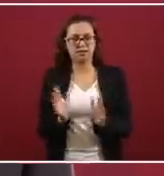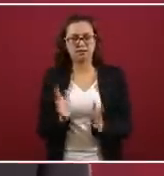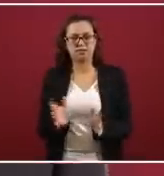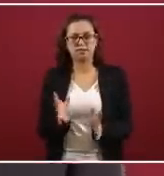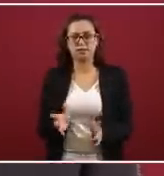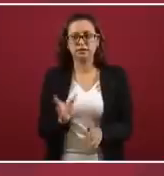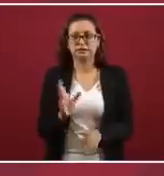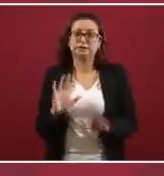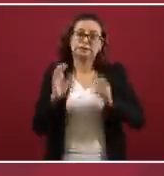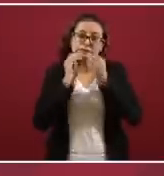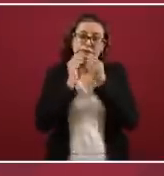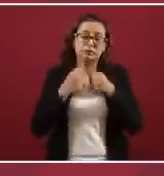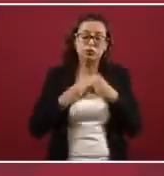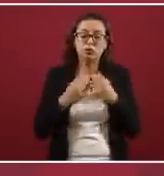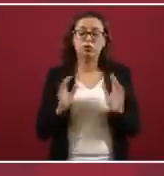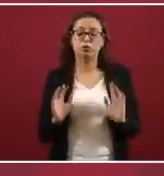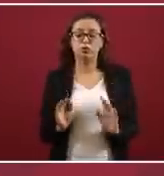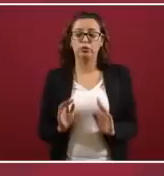Ni modo,